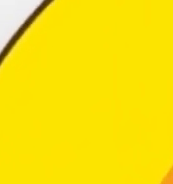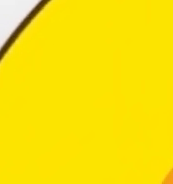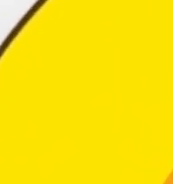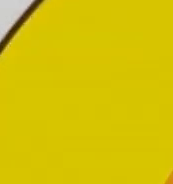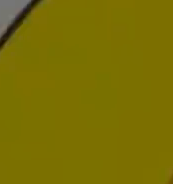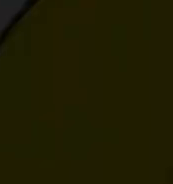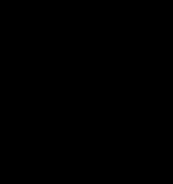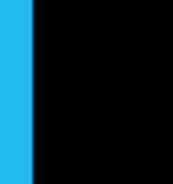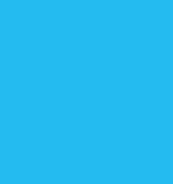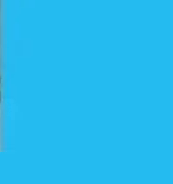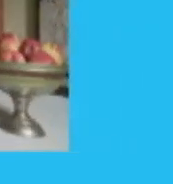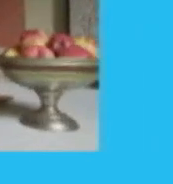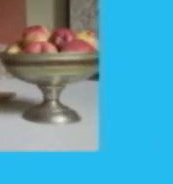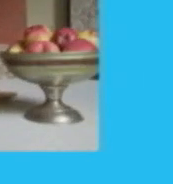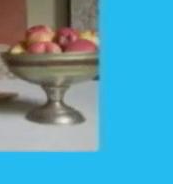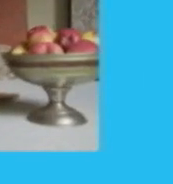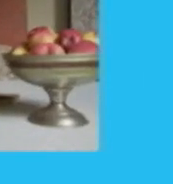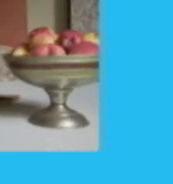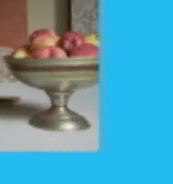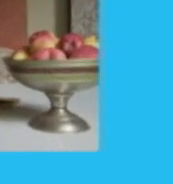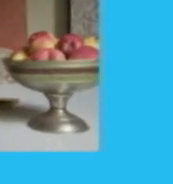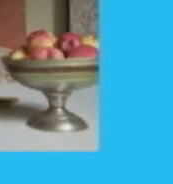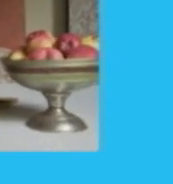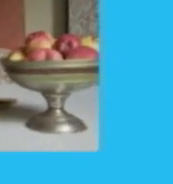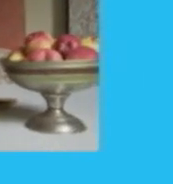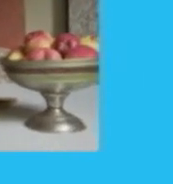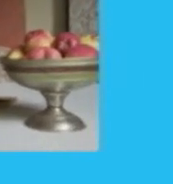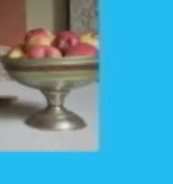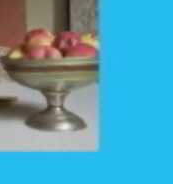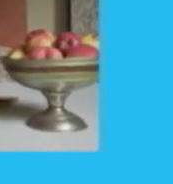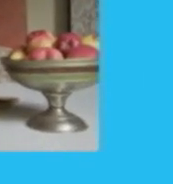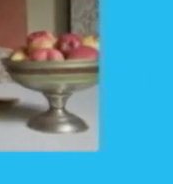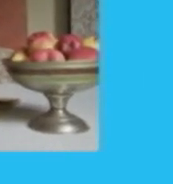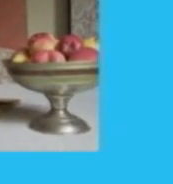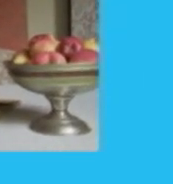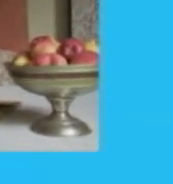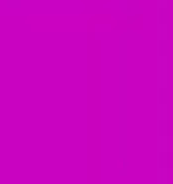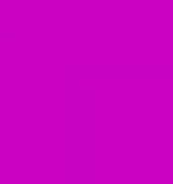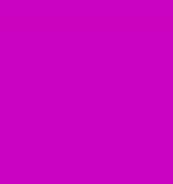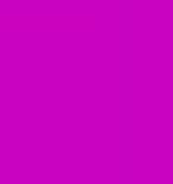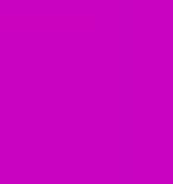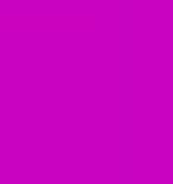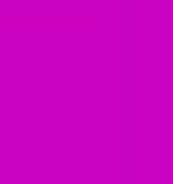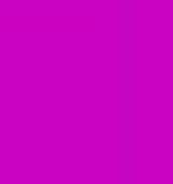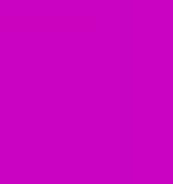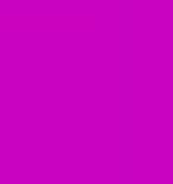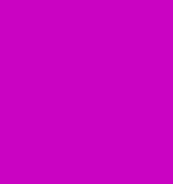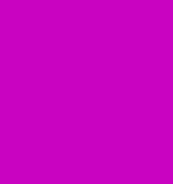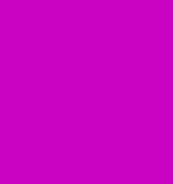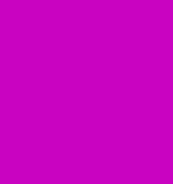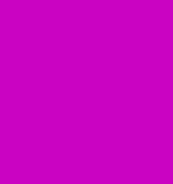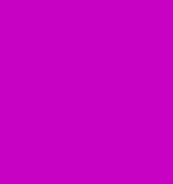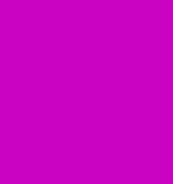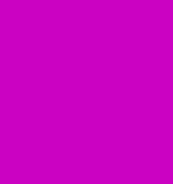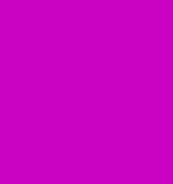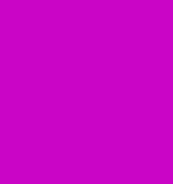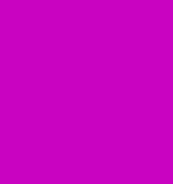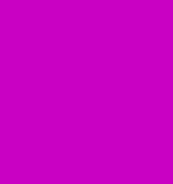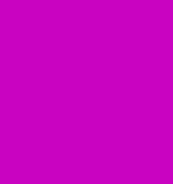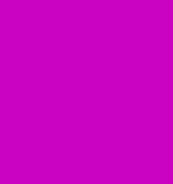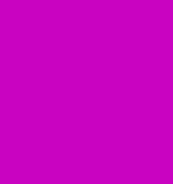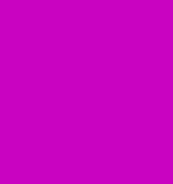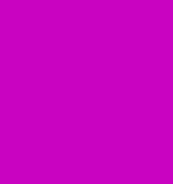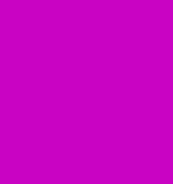Costa Rica. Este 7 y 8 de marzo conmemoramos el Día Internacional de la Mujer. El sábado 7 a las 7 de la